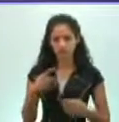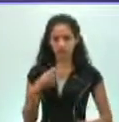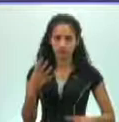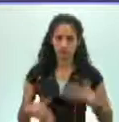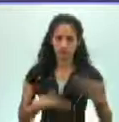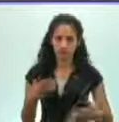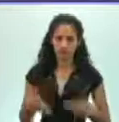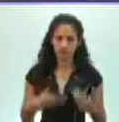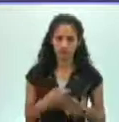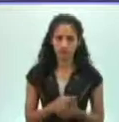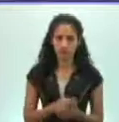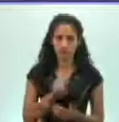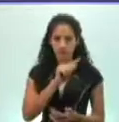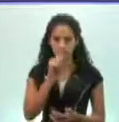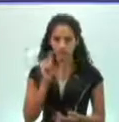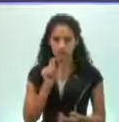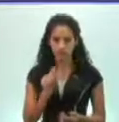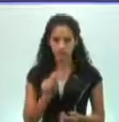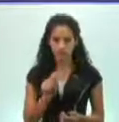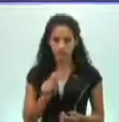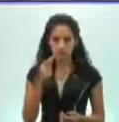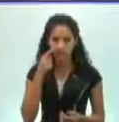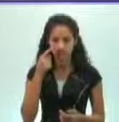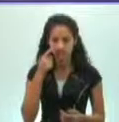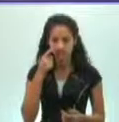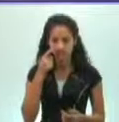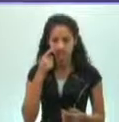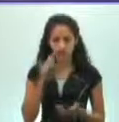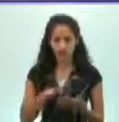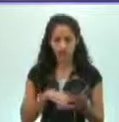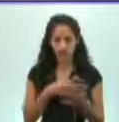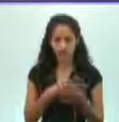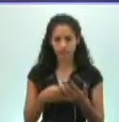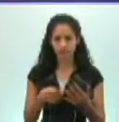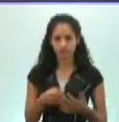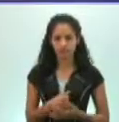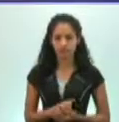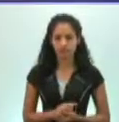interpretaremos datos a través de un gráfico. Vamos a verlo.